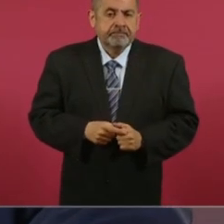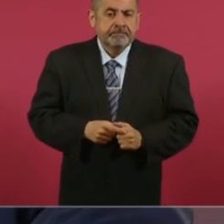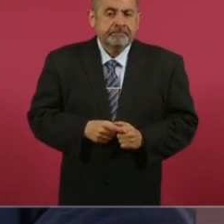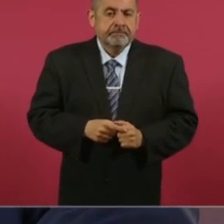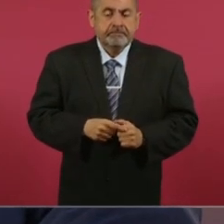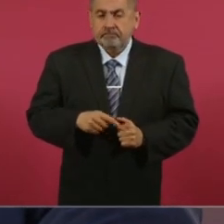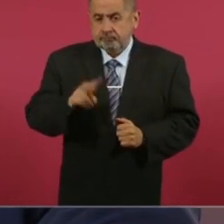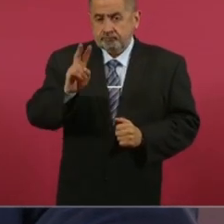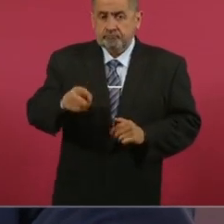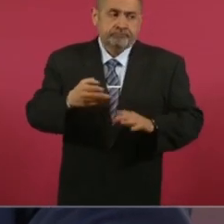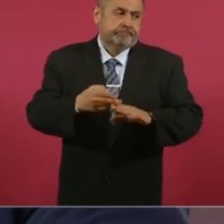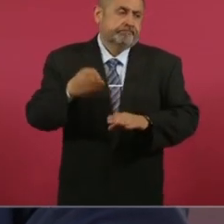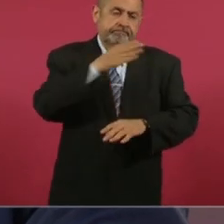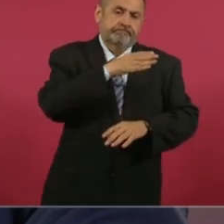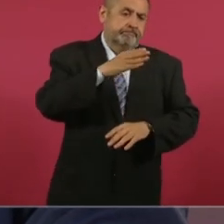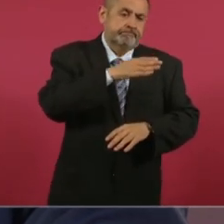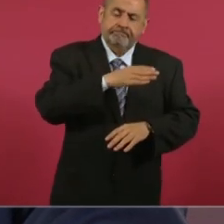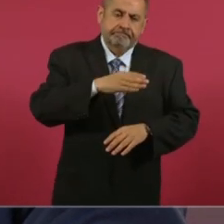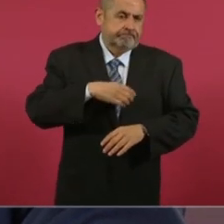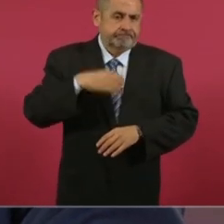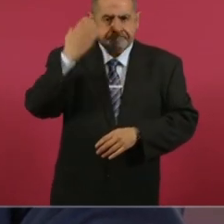una canallada